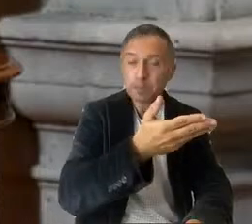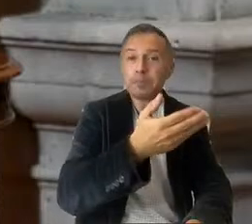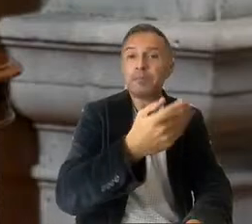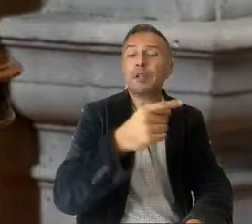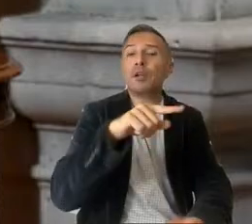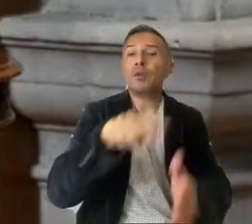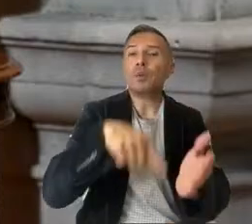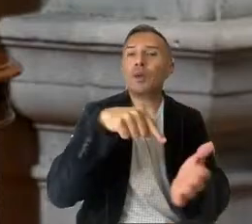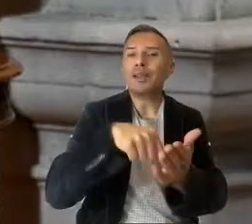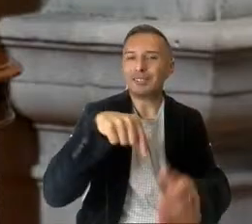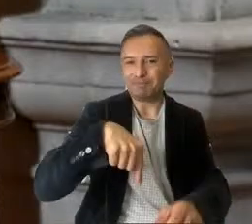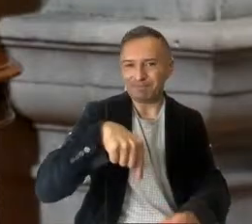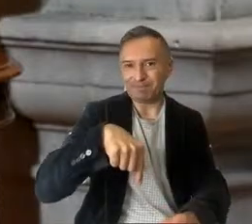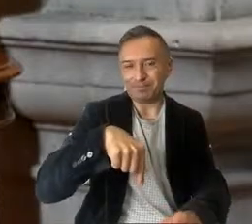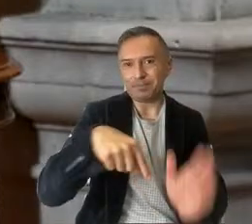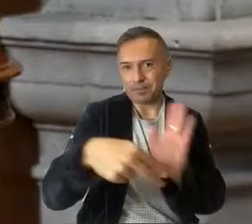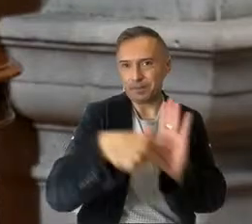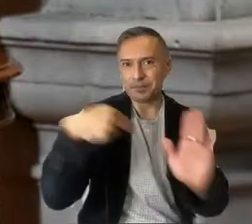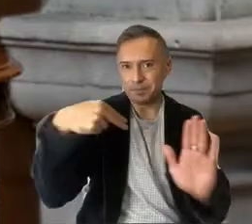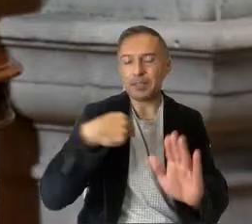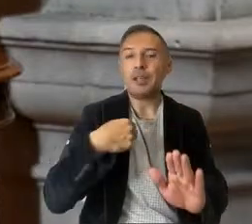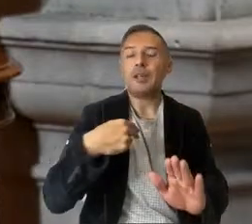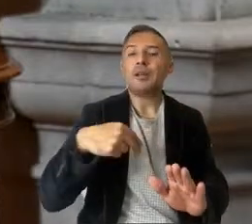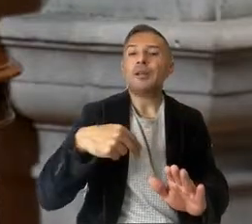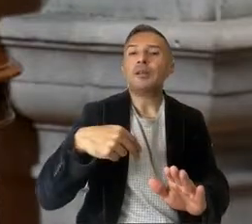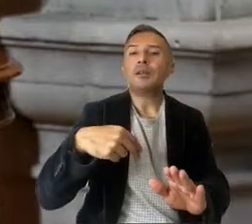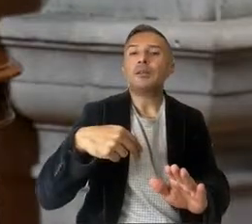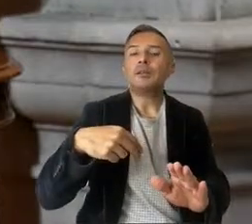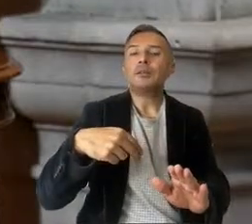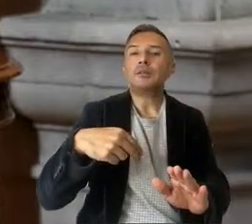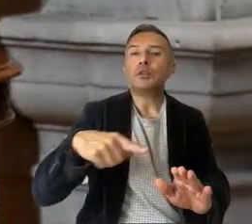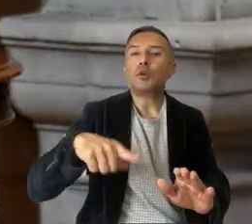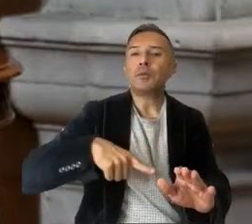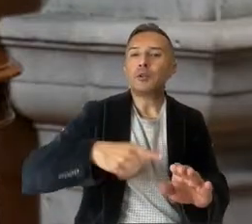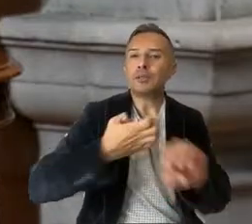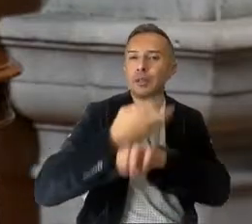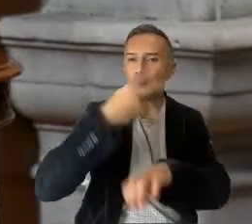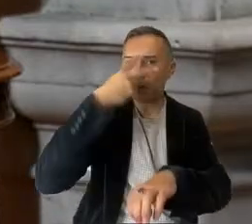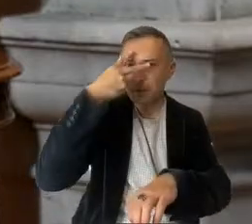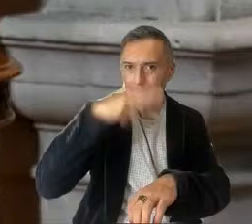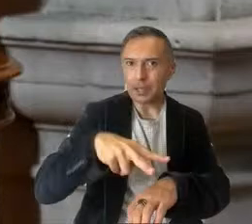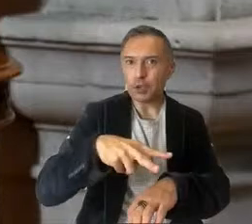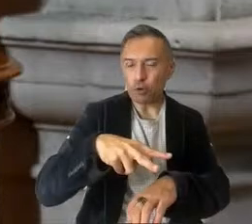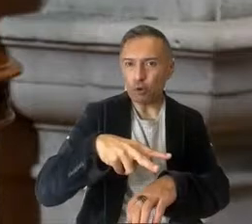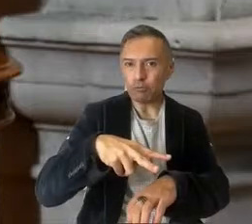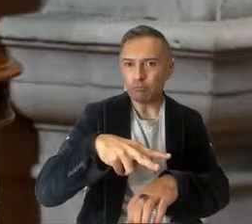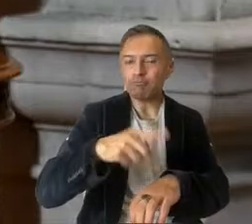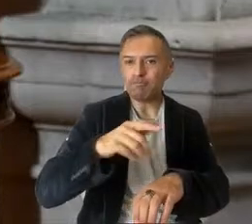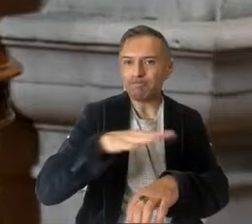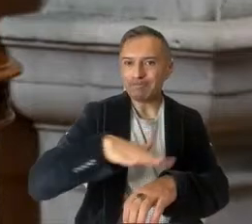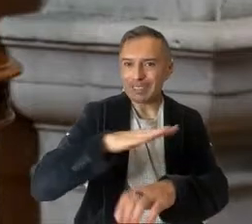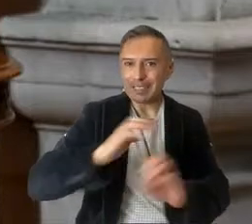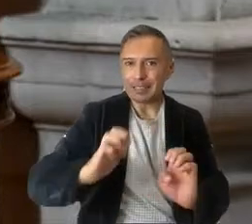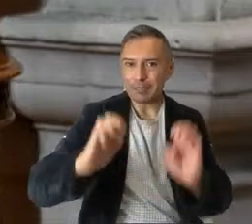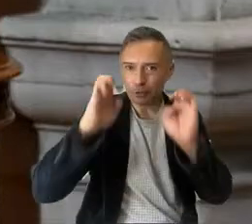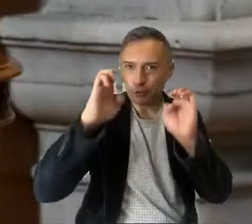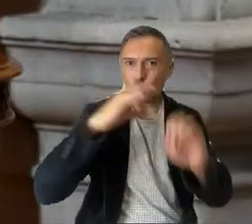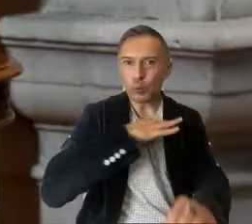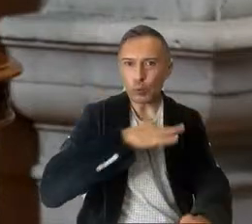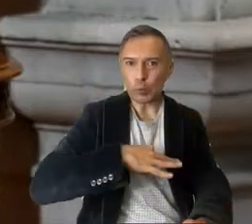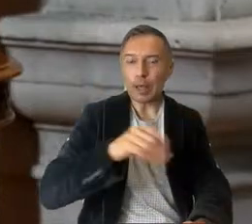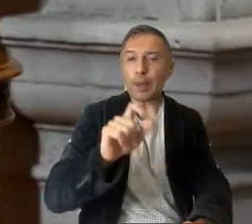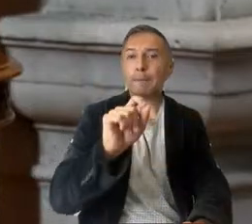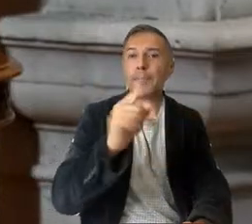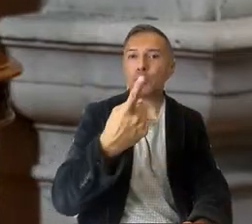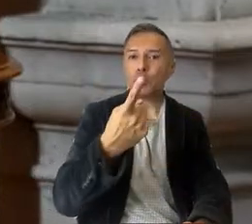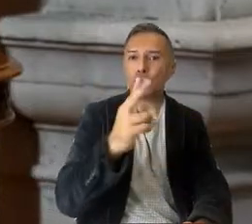consideración. Palacio del Poder Ejecutivo en la ciudad de Toluca de Lerdo, capital del Estado de México, a los 21